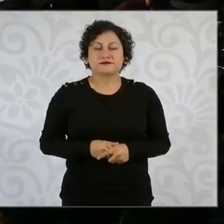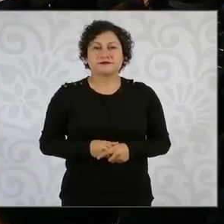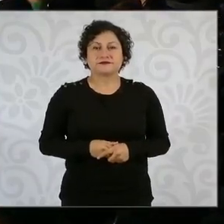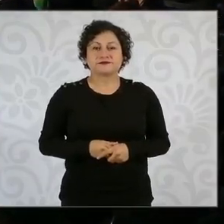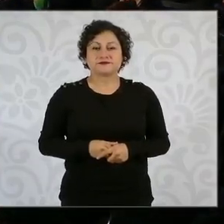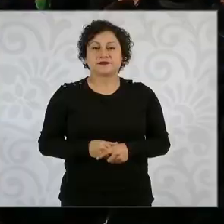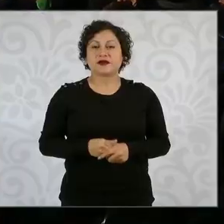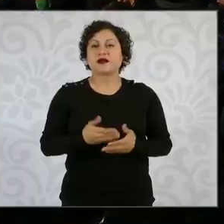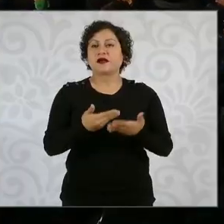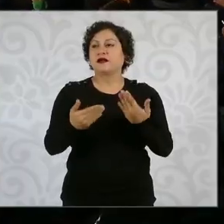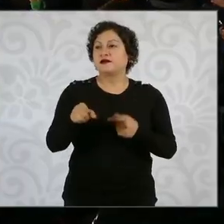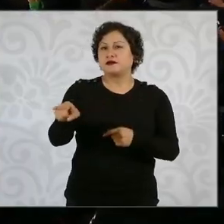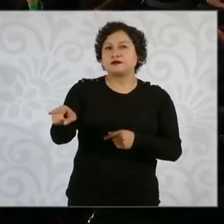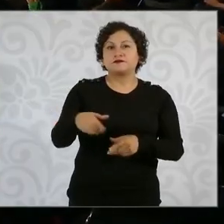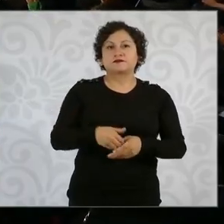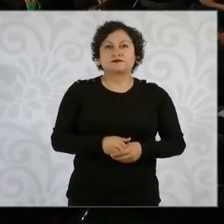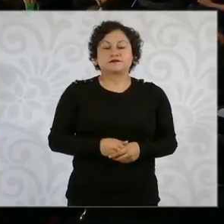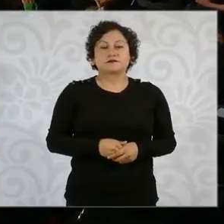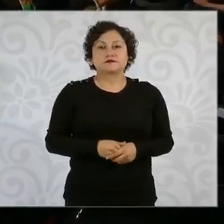A ver, por acá ahora.